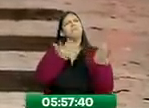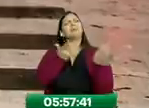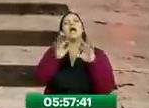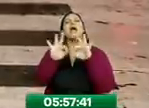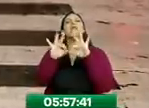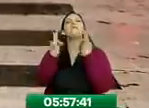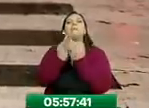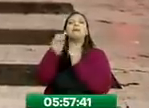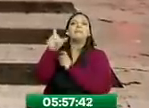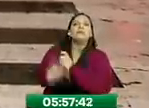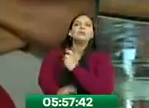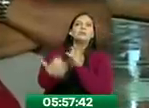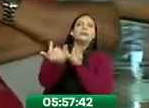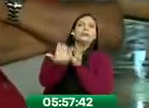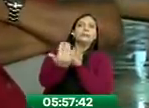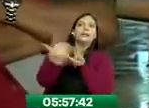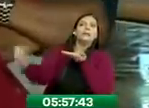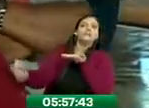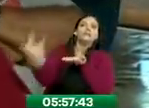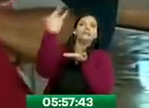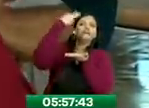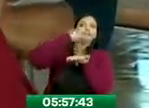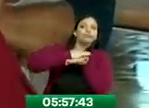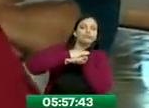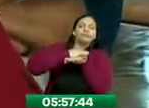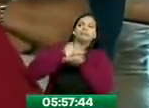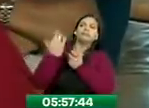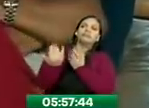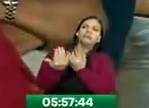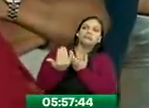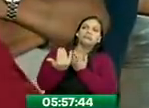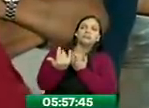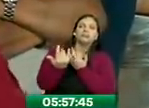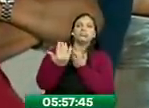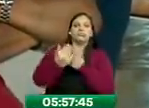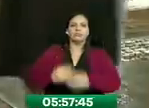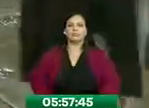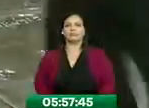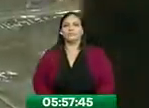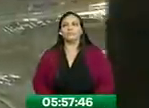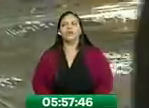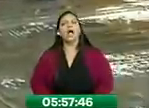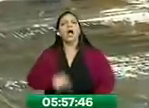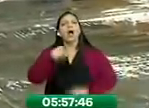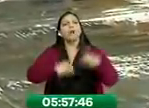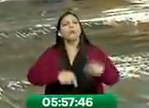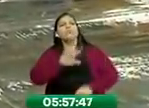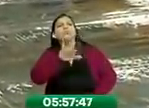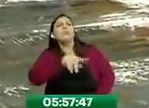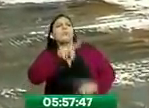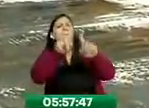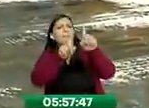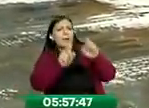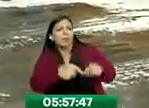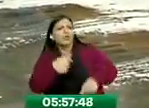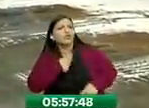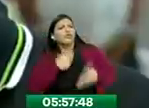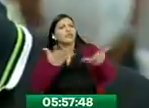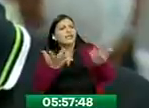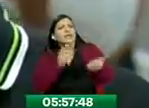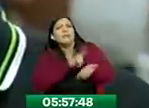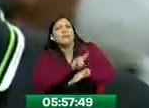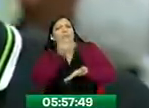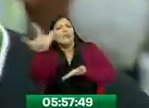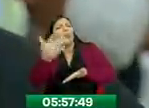parqueos específicamente, algunos esperando la llegada de algún familiar, otros solicitando información para tomar su vuelo